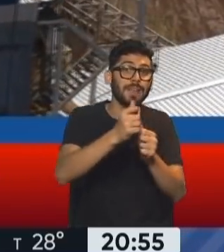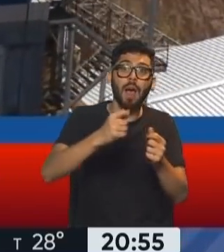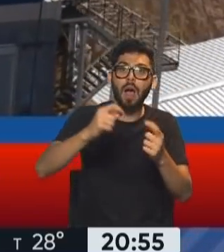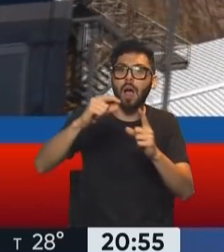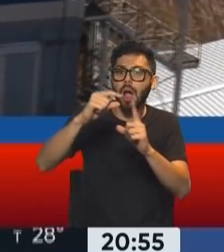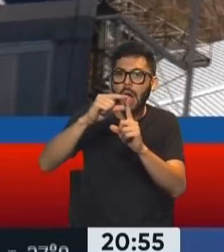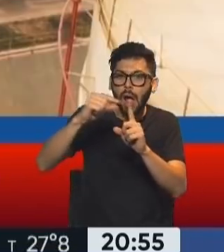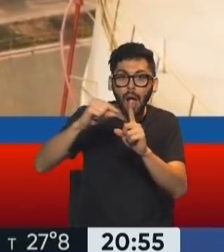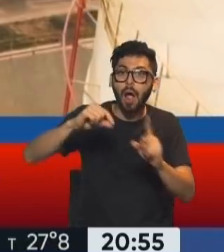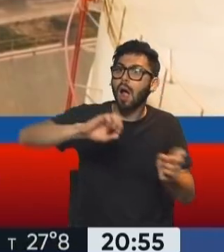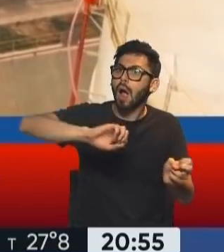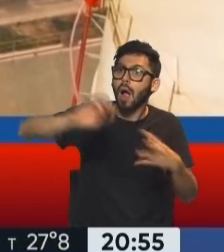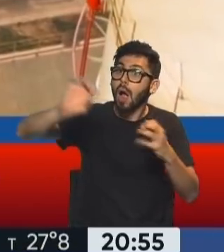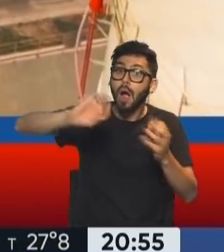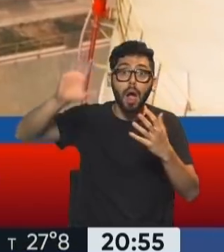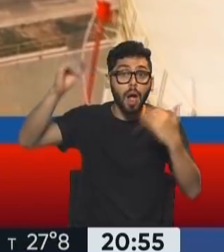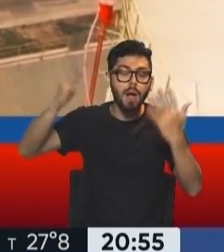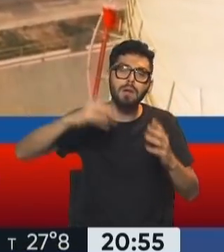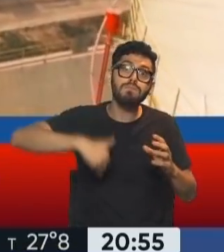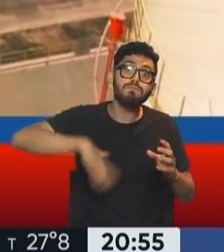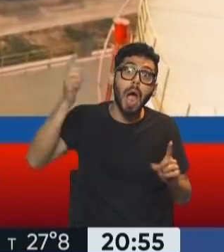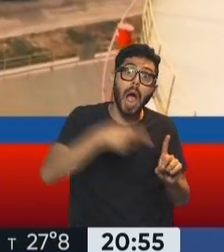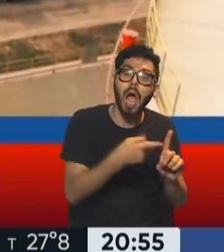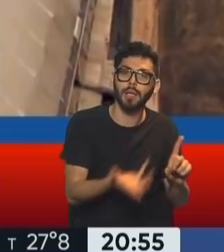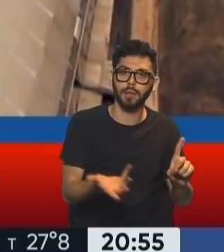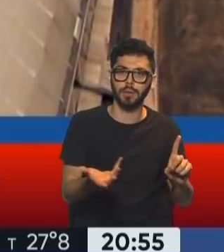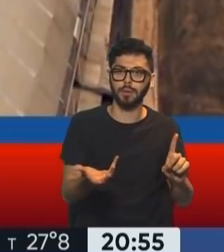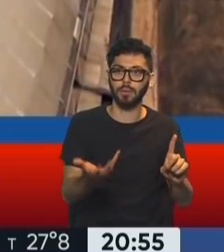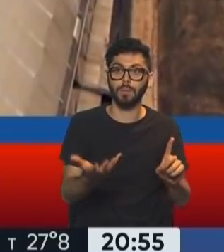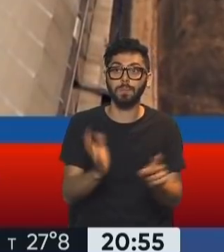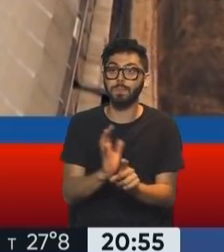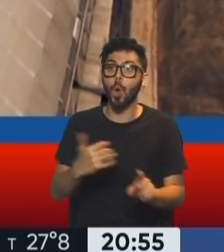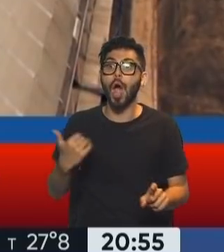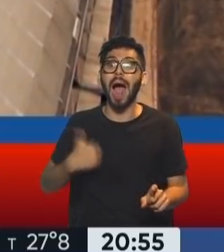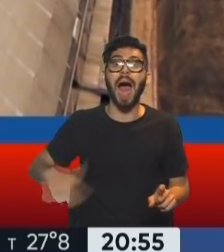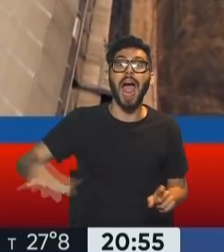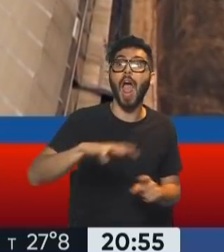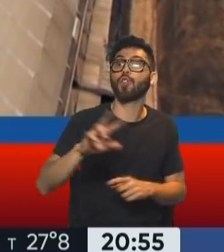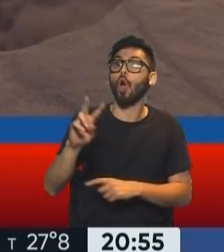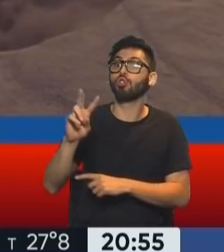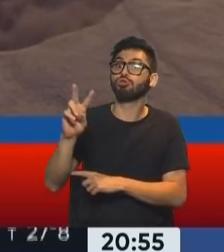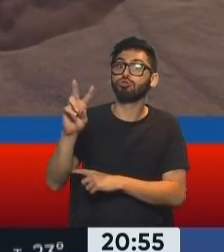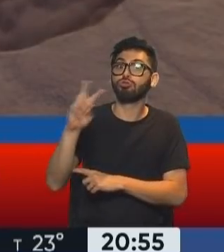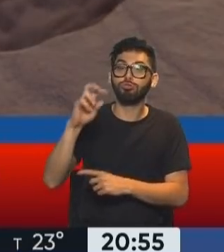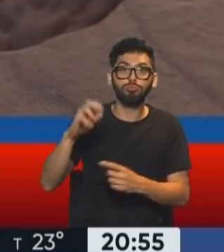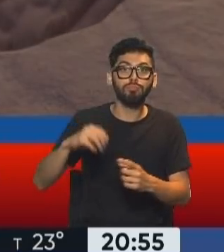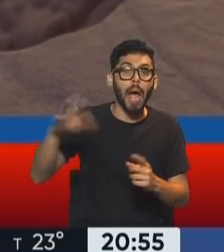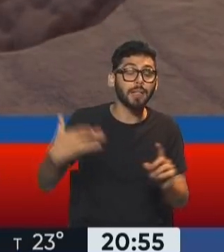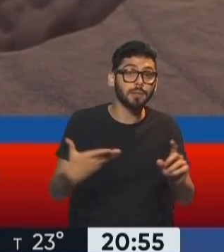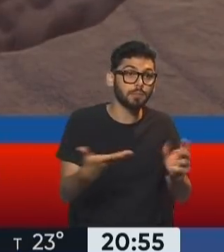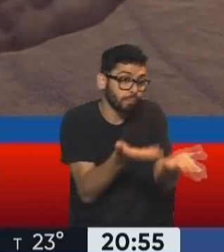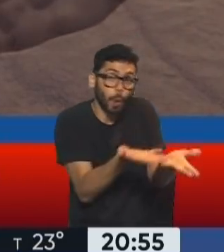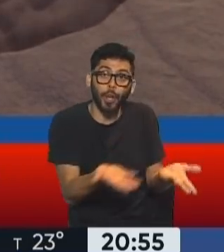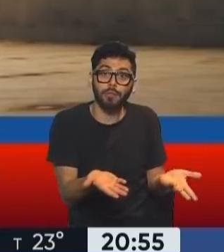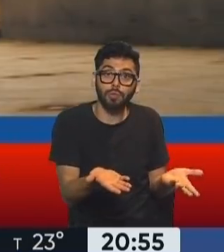que sigue siendo la principal arteria que alimenta el corazón de los argentinos. Claro. Bueno, por eso lo que sugerimos es que hay que retomar